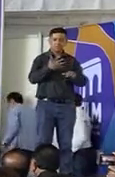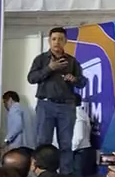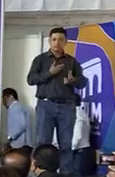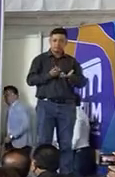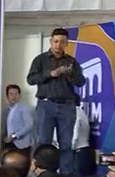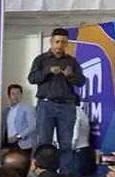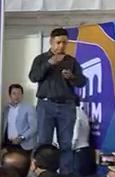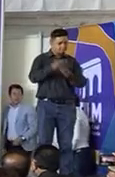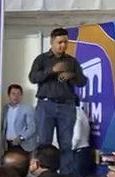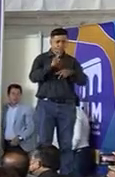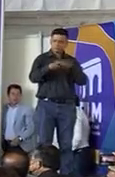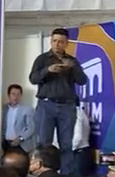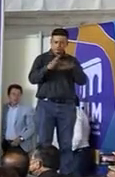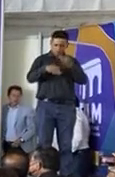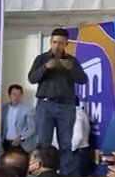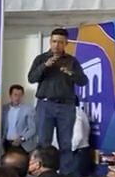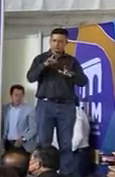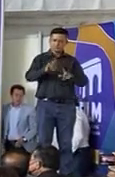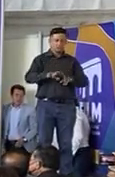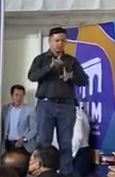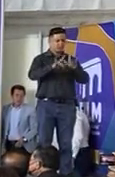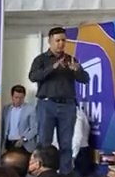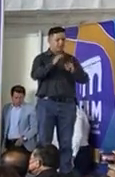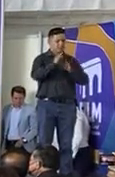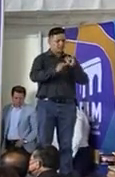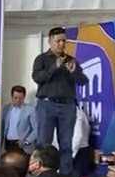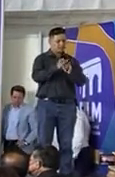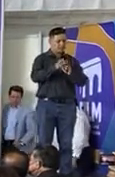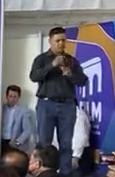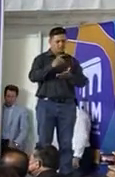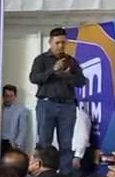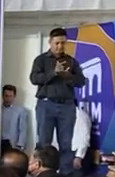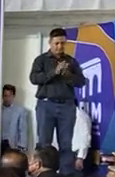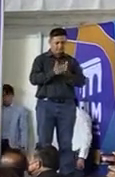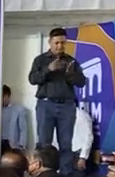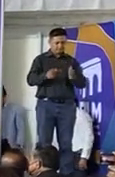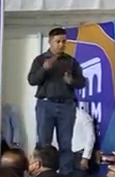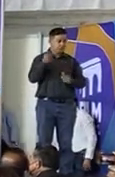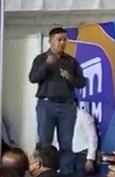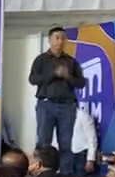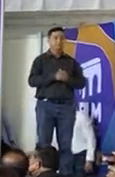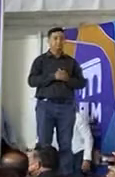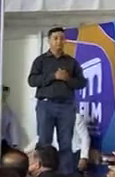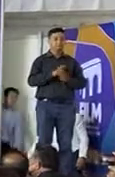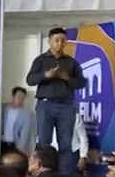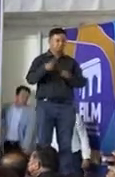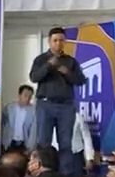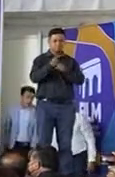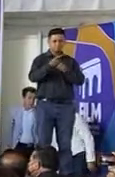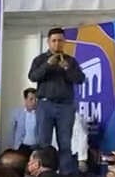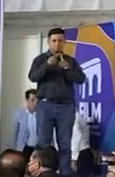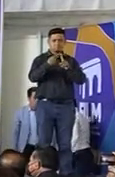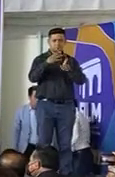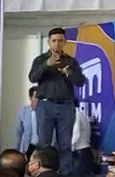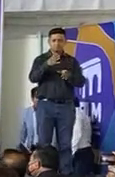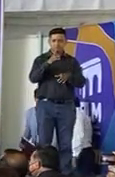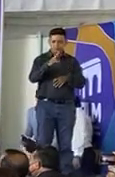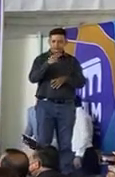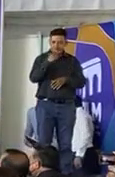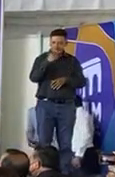hoy todos, que es la Feria Internacional del Libro de Morelia. Y la primera tiene que ver con la